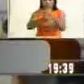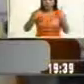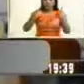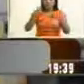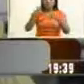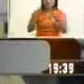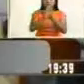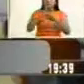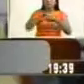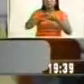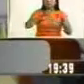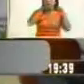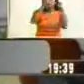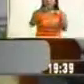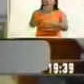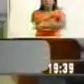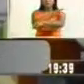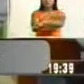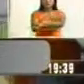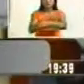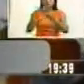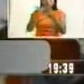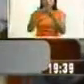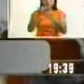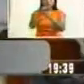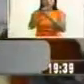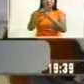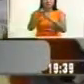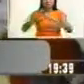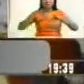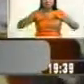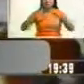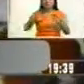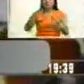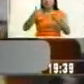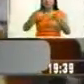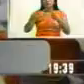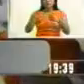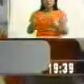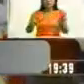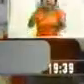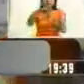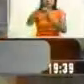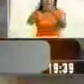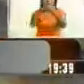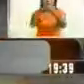la Fuerza Aérea y la Fuerza Aérea mejora su capacidad de interdicción, fundamentalmente en la lucha contra el narcotráfico.